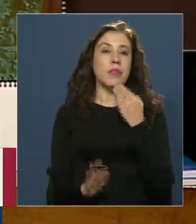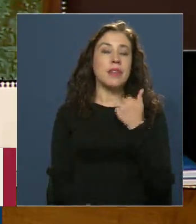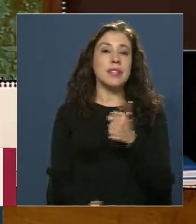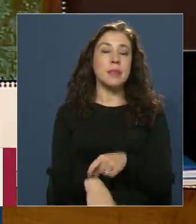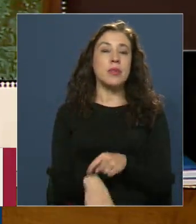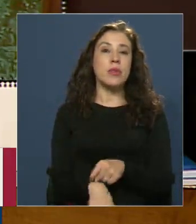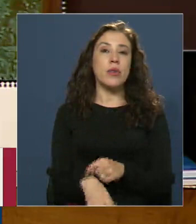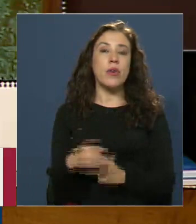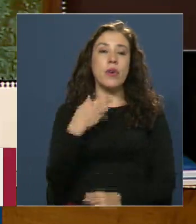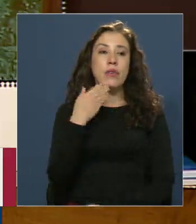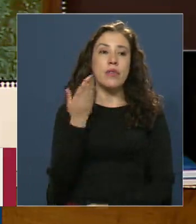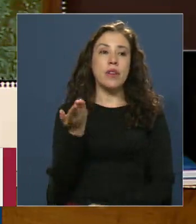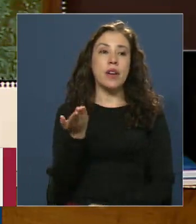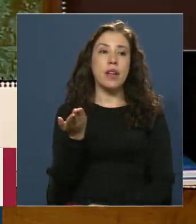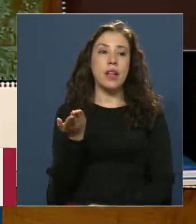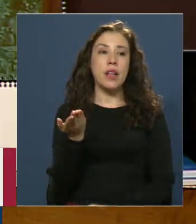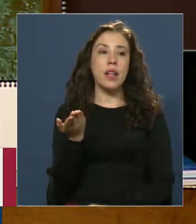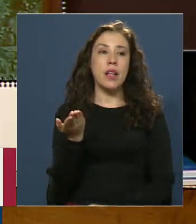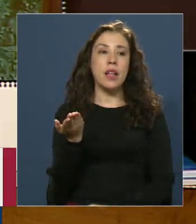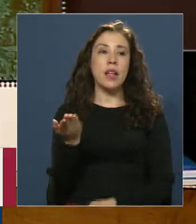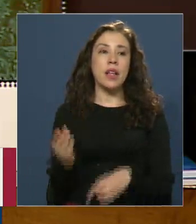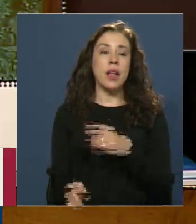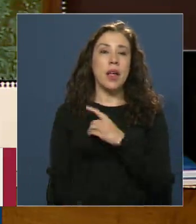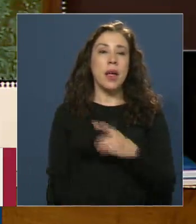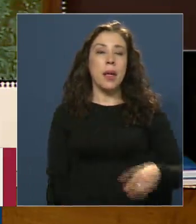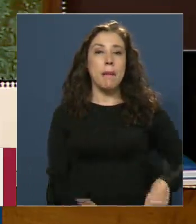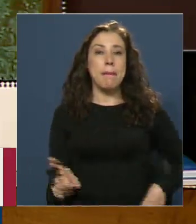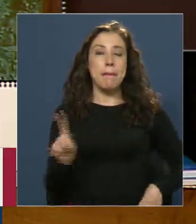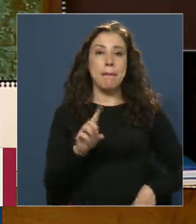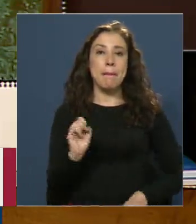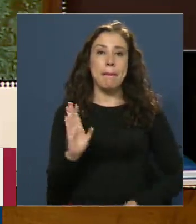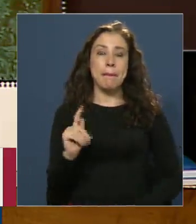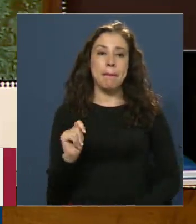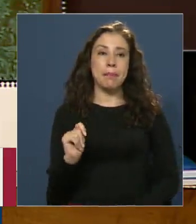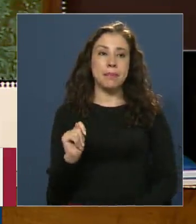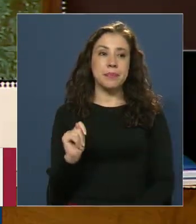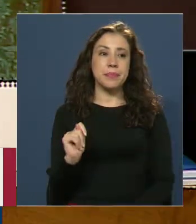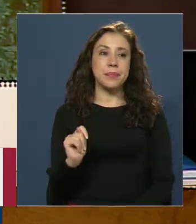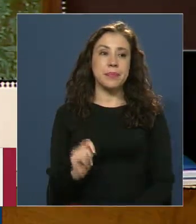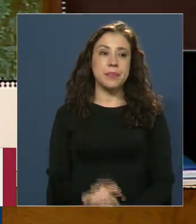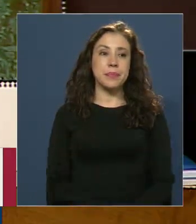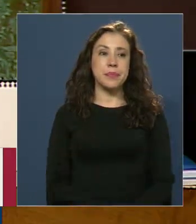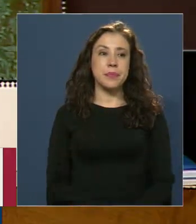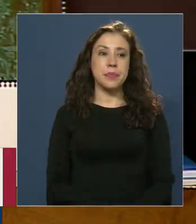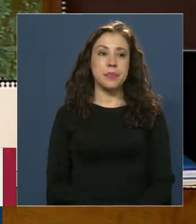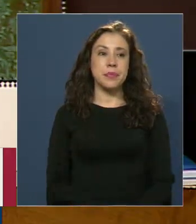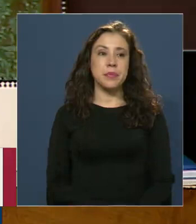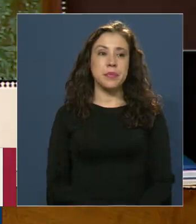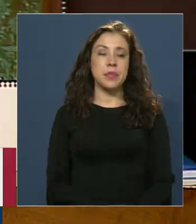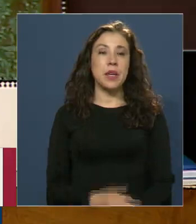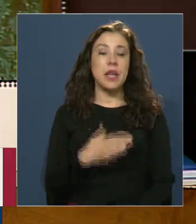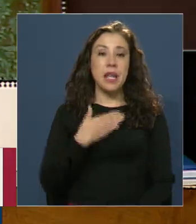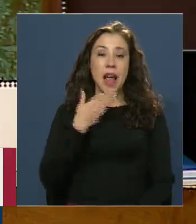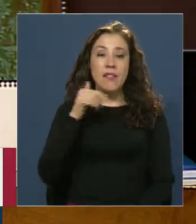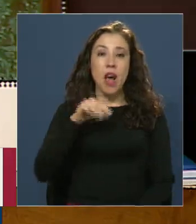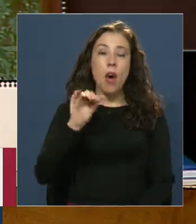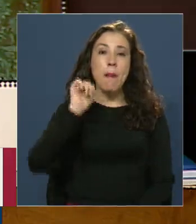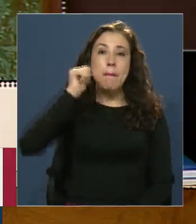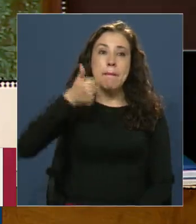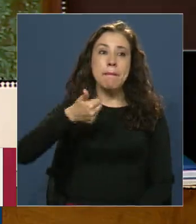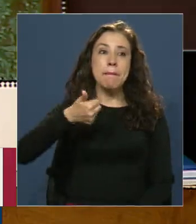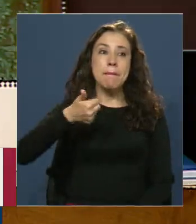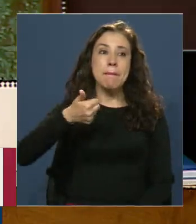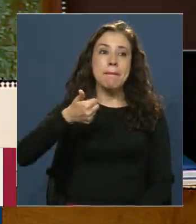Le ofrezco igual la palabra al honorable diputado Jorge Sabac, si quiere hacer uso de estos minutos o prefiere hacerlo el día de mañana, que